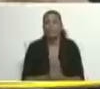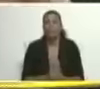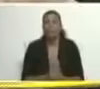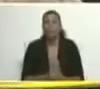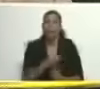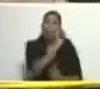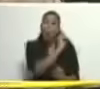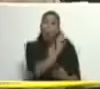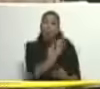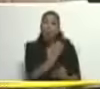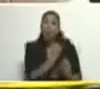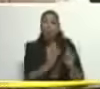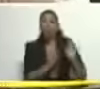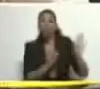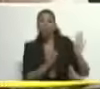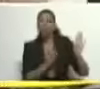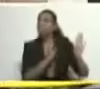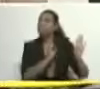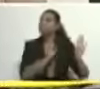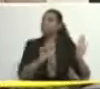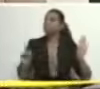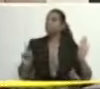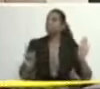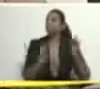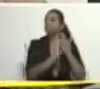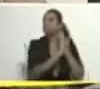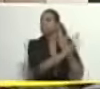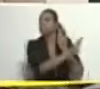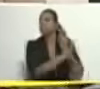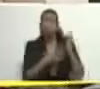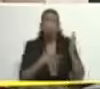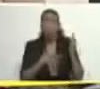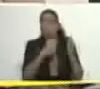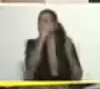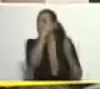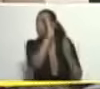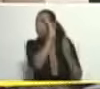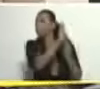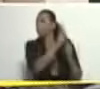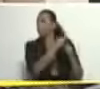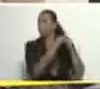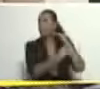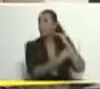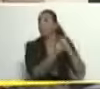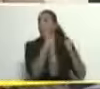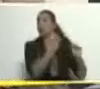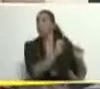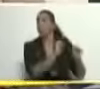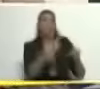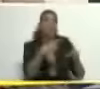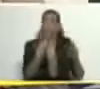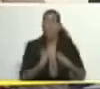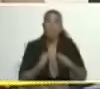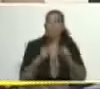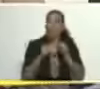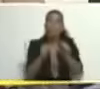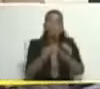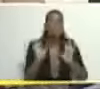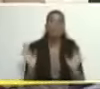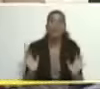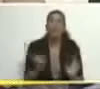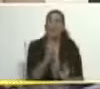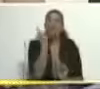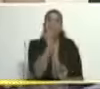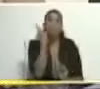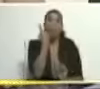O te puedes parar. Tú te puedes hacer el loco, te puedes hacer el muerto, pero del tren no te puedes bajar. La única